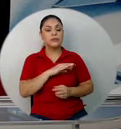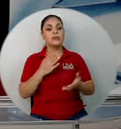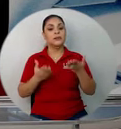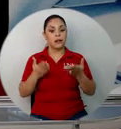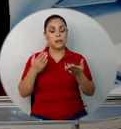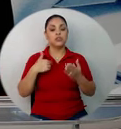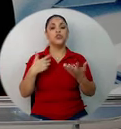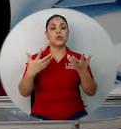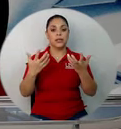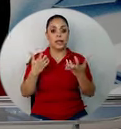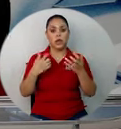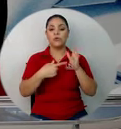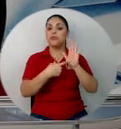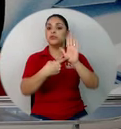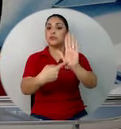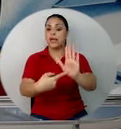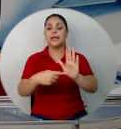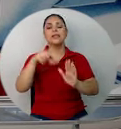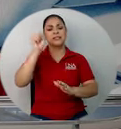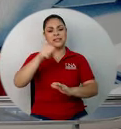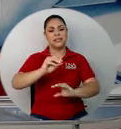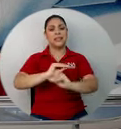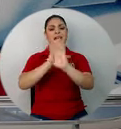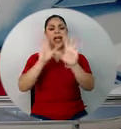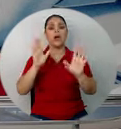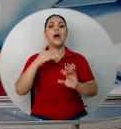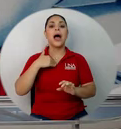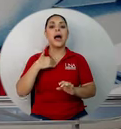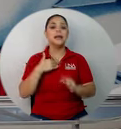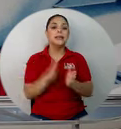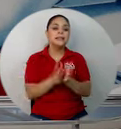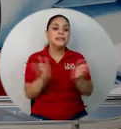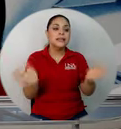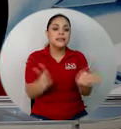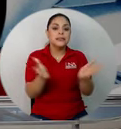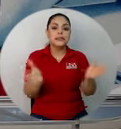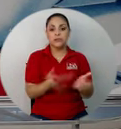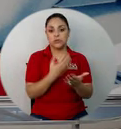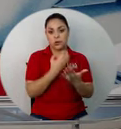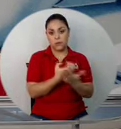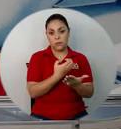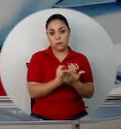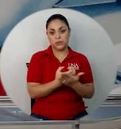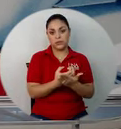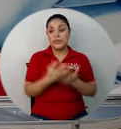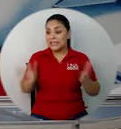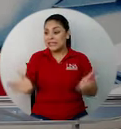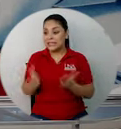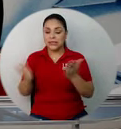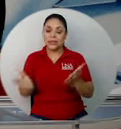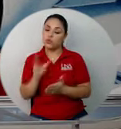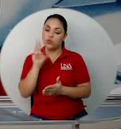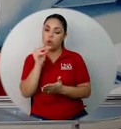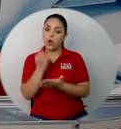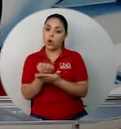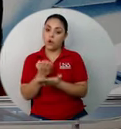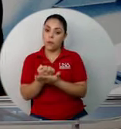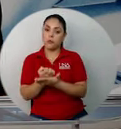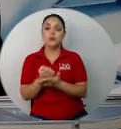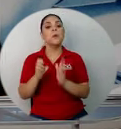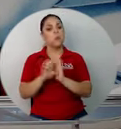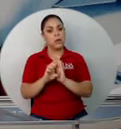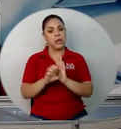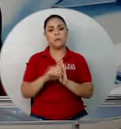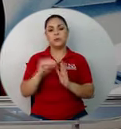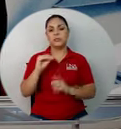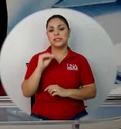vez me gustaría señalar. Por supuesto que hay incentivos económicos, hay incentivos no económicos, ¿verdad? Podríamos hablar aquí